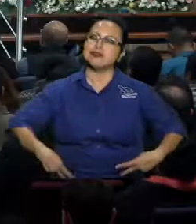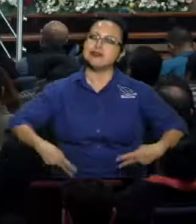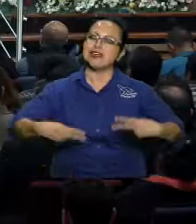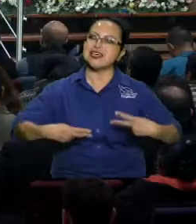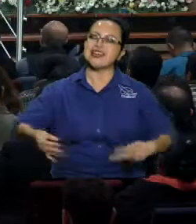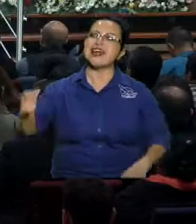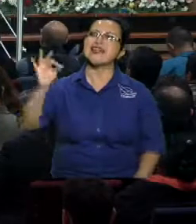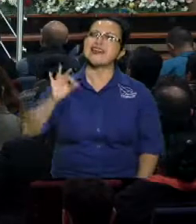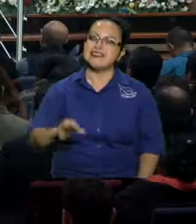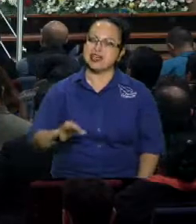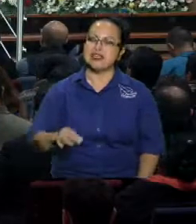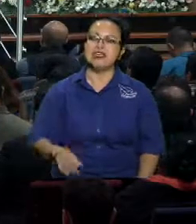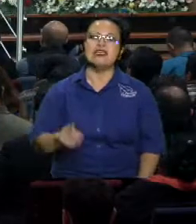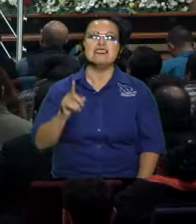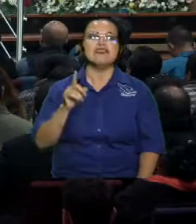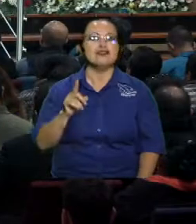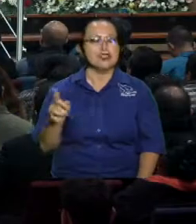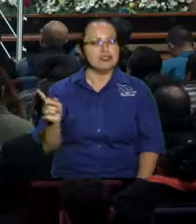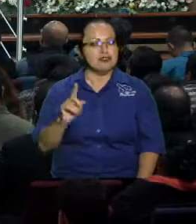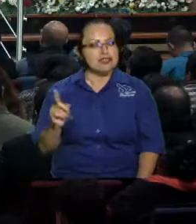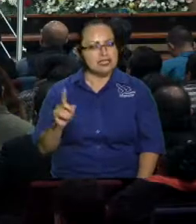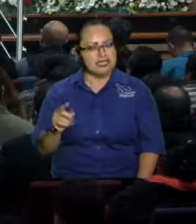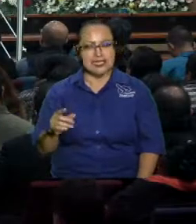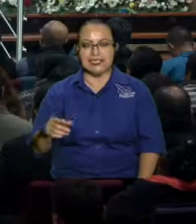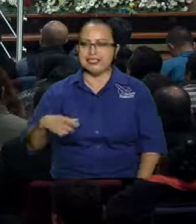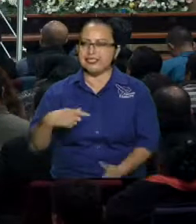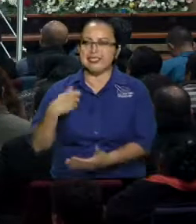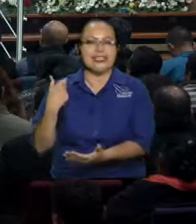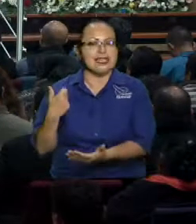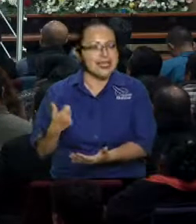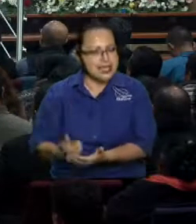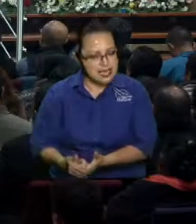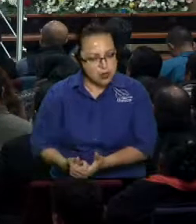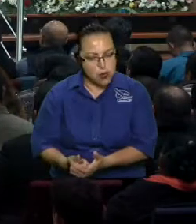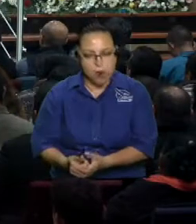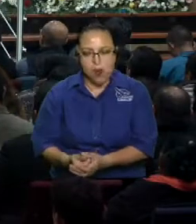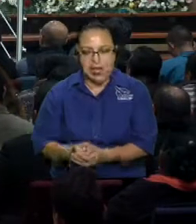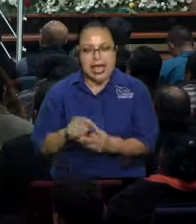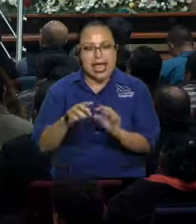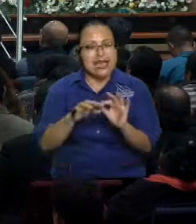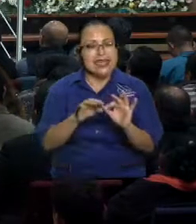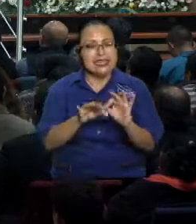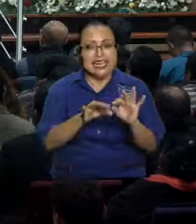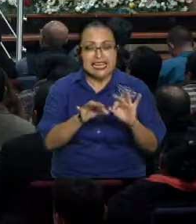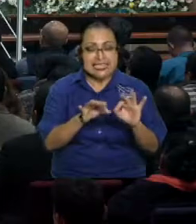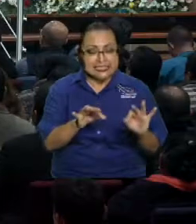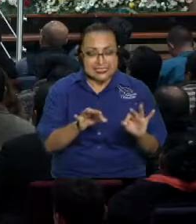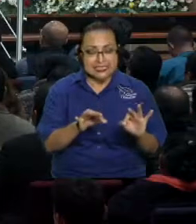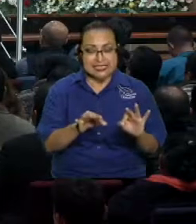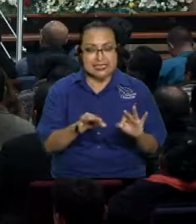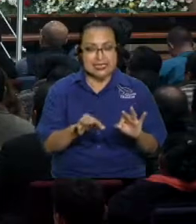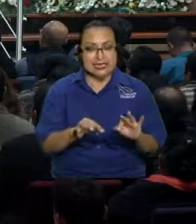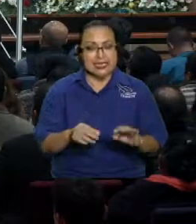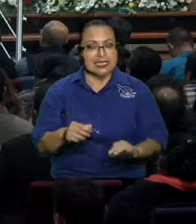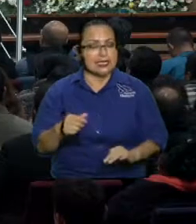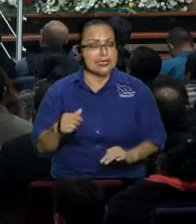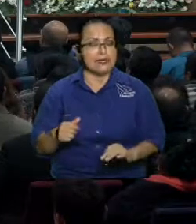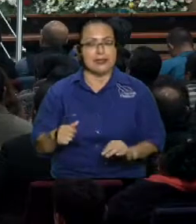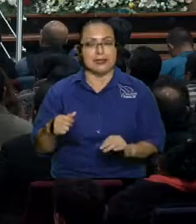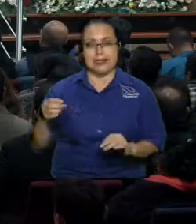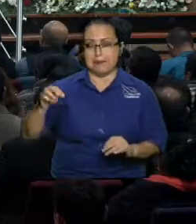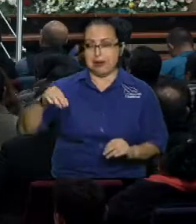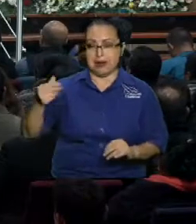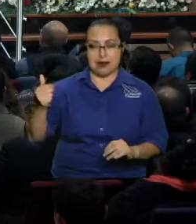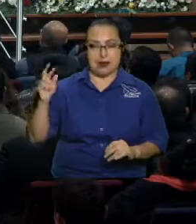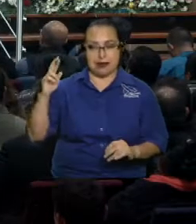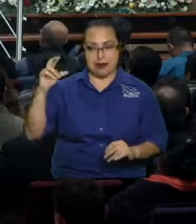que vivir nuestra realidad. Si usted no tiene para comprarle a su hijo un par de tenis de marca, pues cómprele tenis, en la paca se